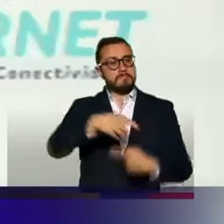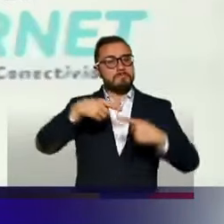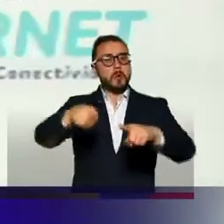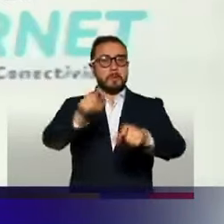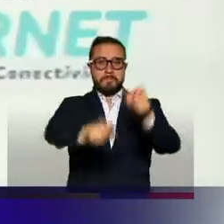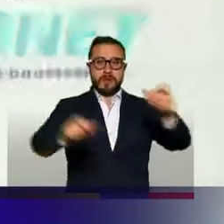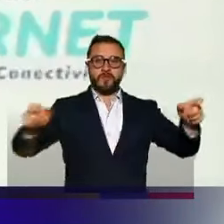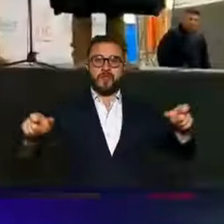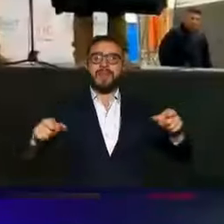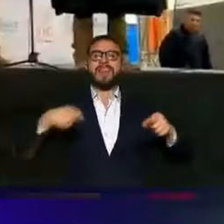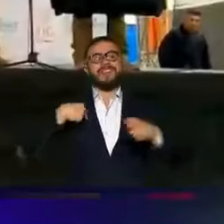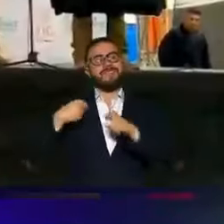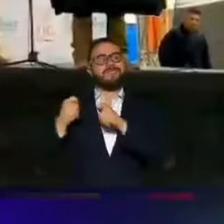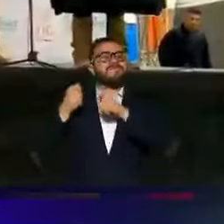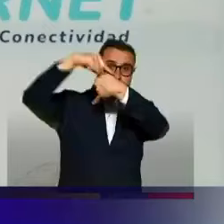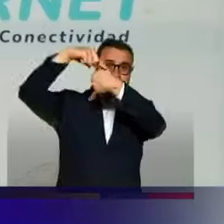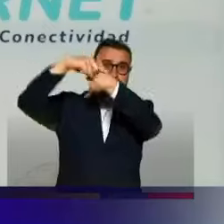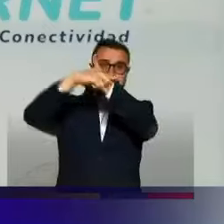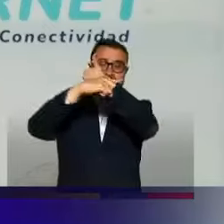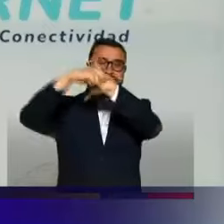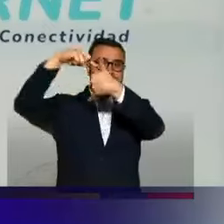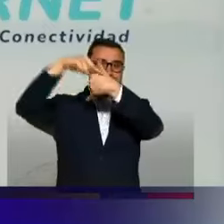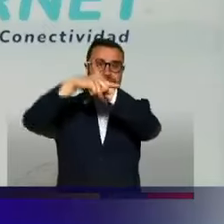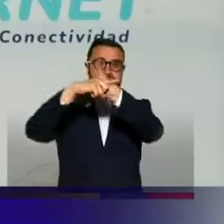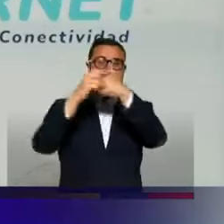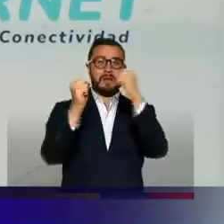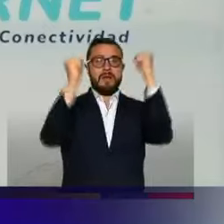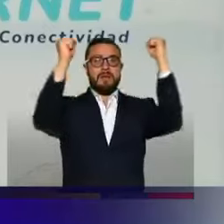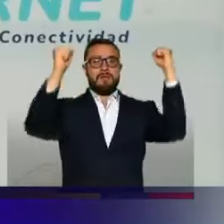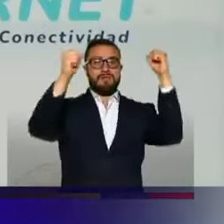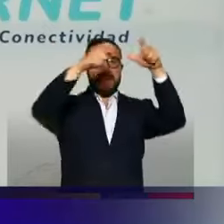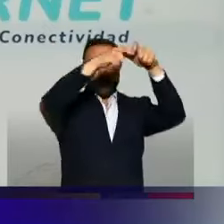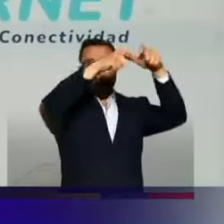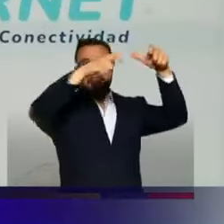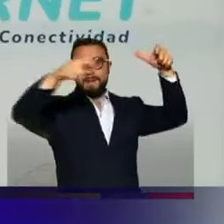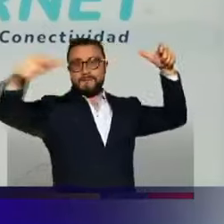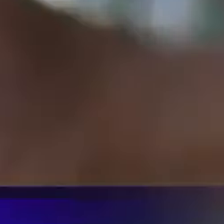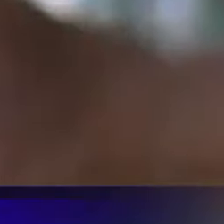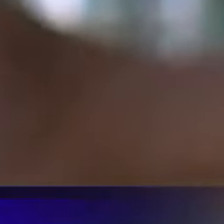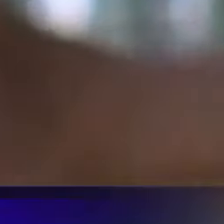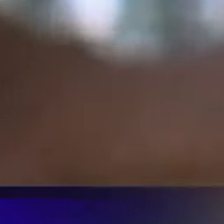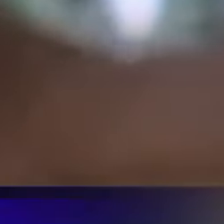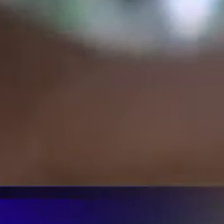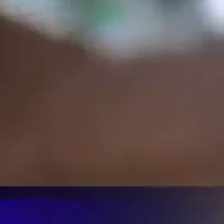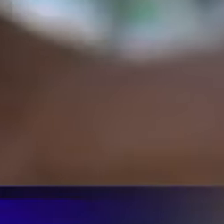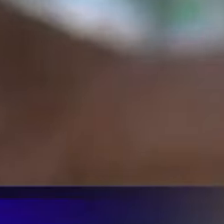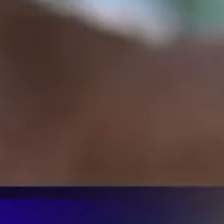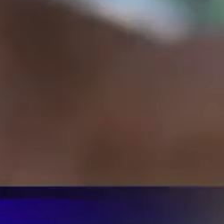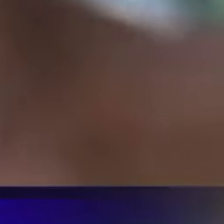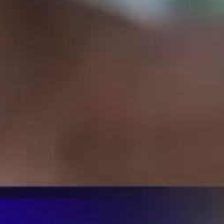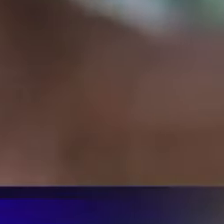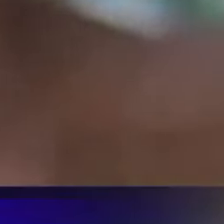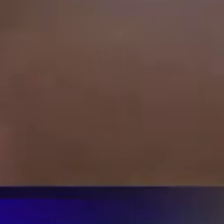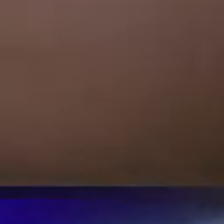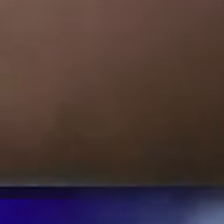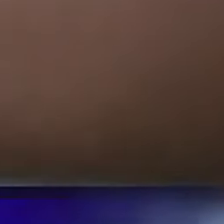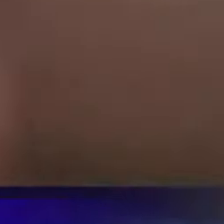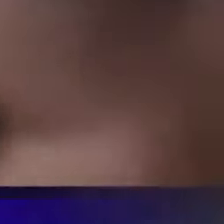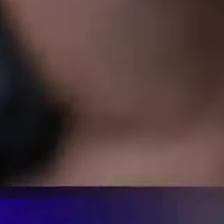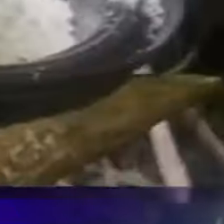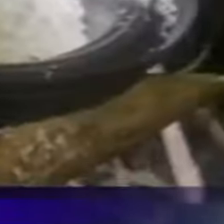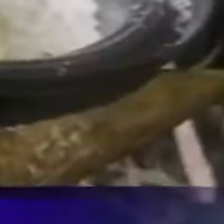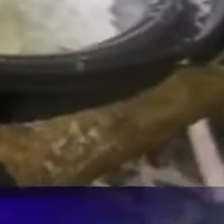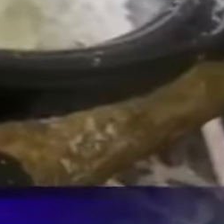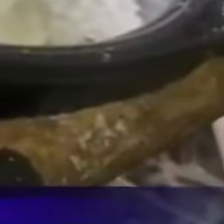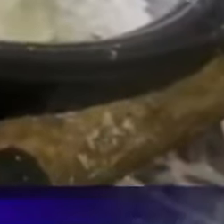le he llamado poder constituyente. El presidente propuso un pacto por la paz a miembros del Clan del Golfo, indicó que van en tres generaciones